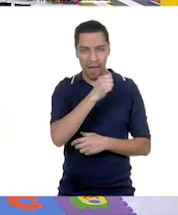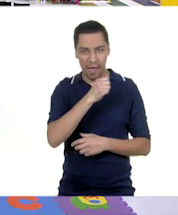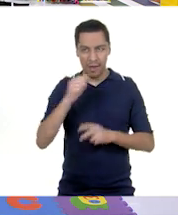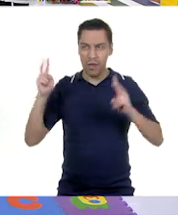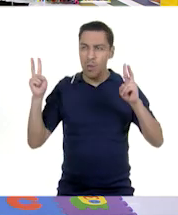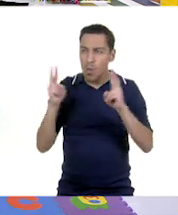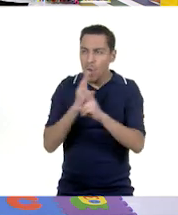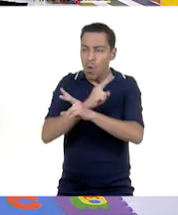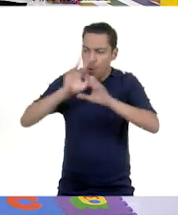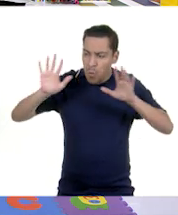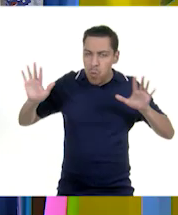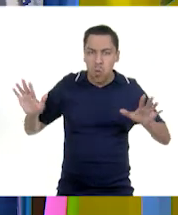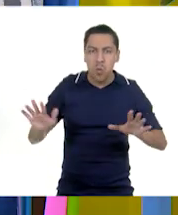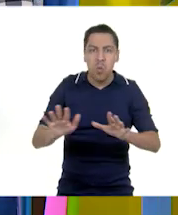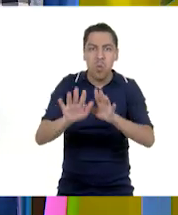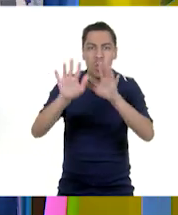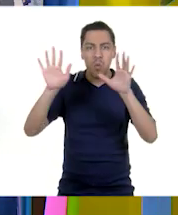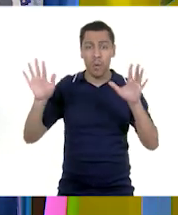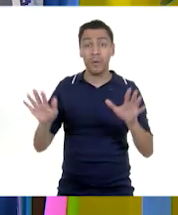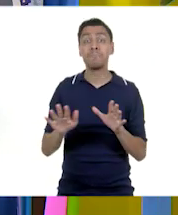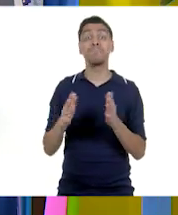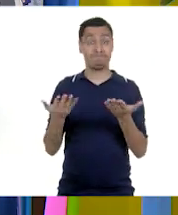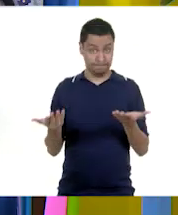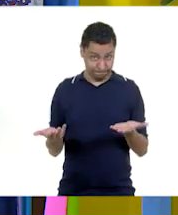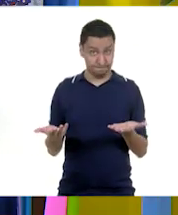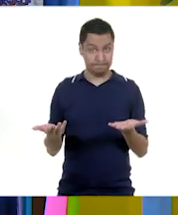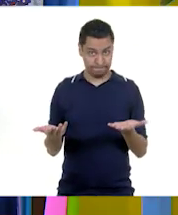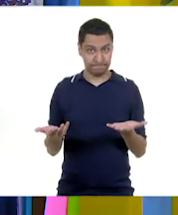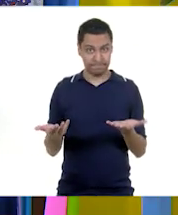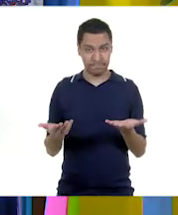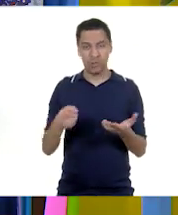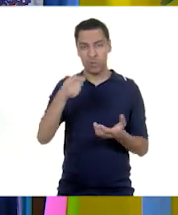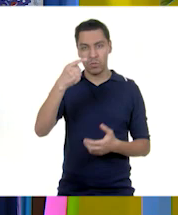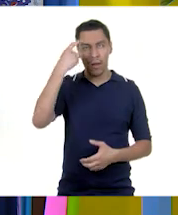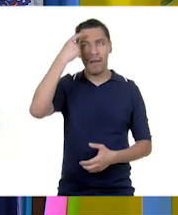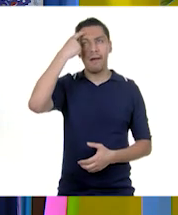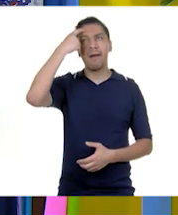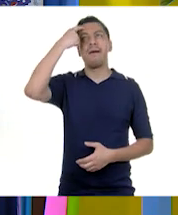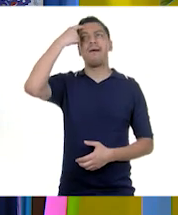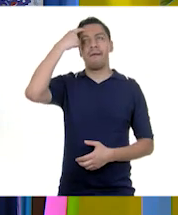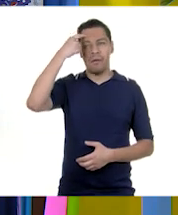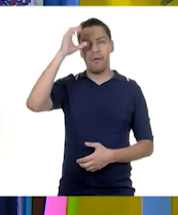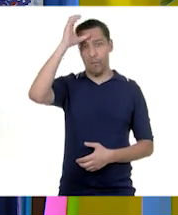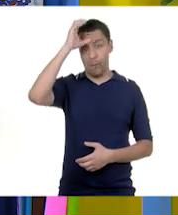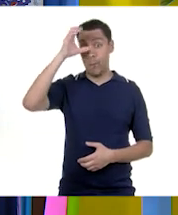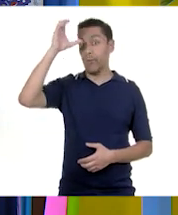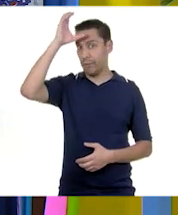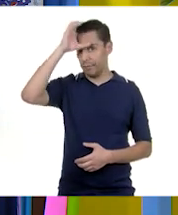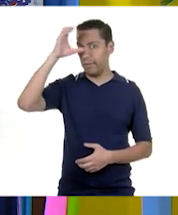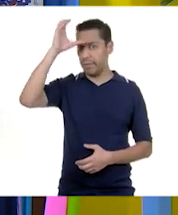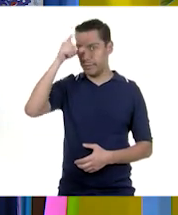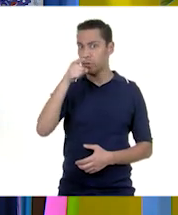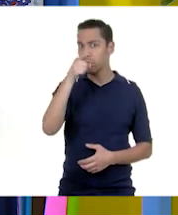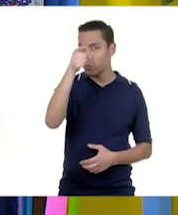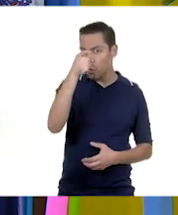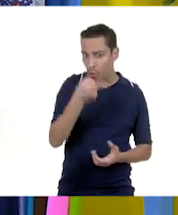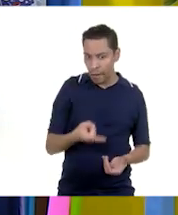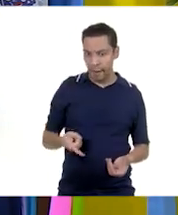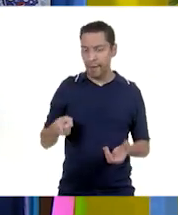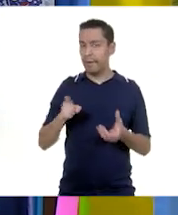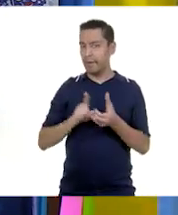muy importante. Y yo creo que lo que estamos generando también es conciencia en todas las niñas y los niños para que